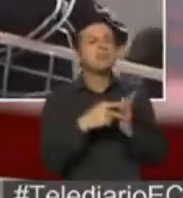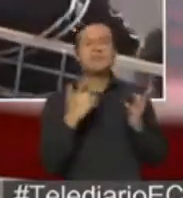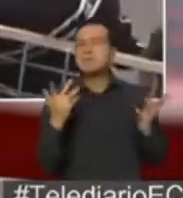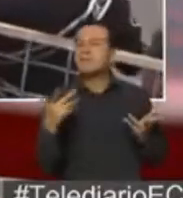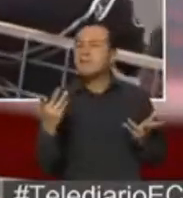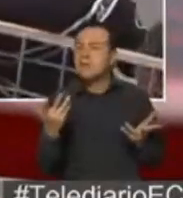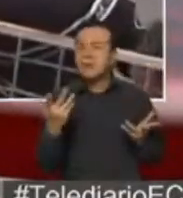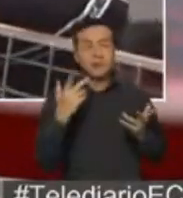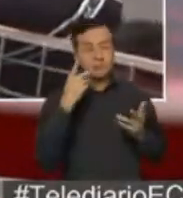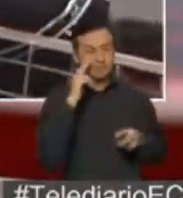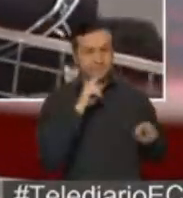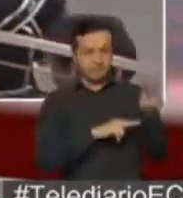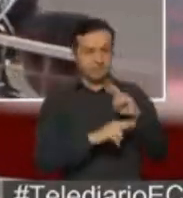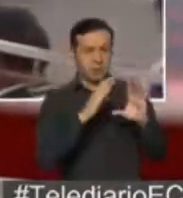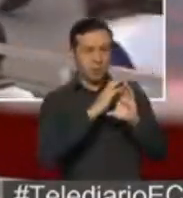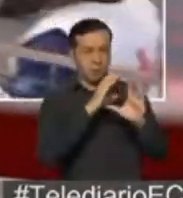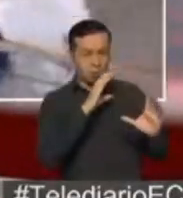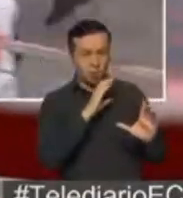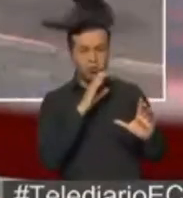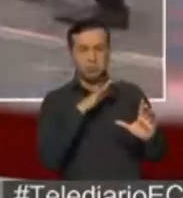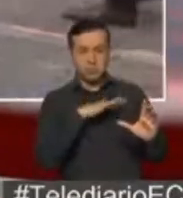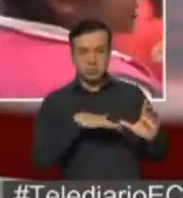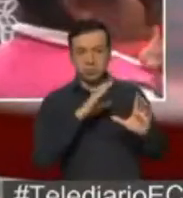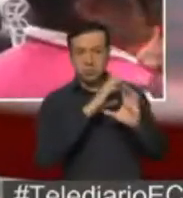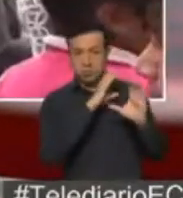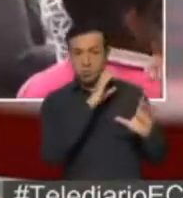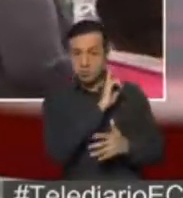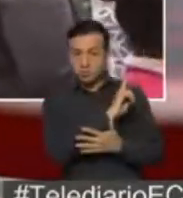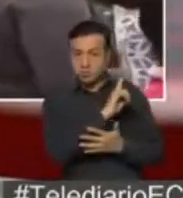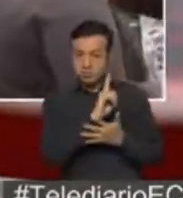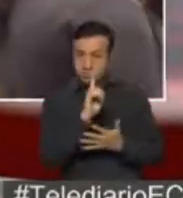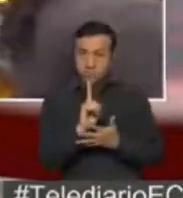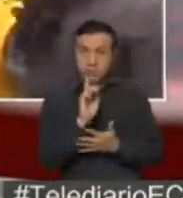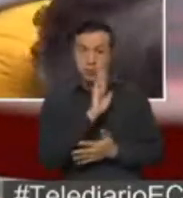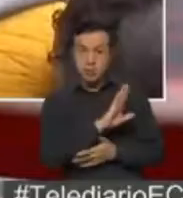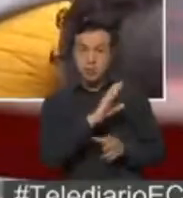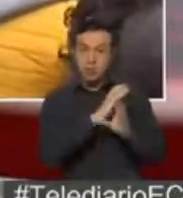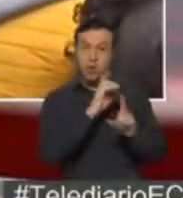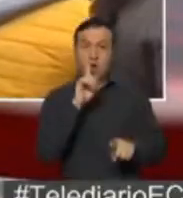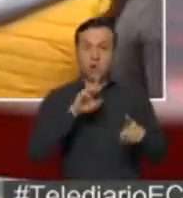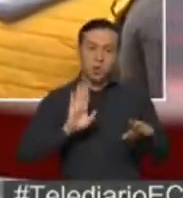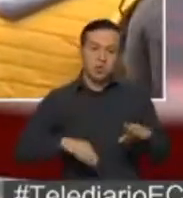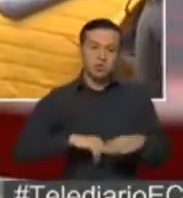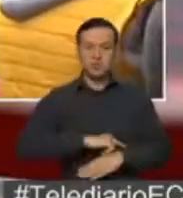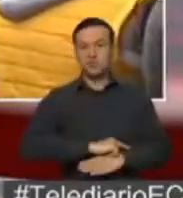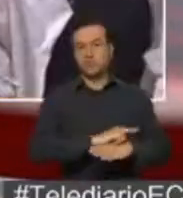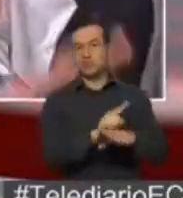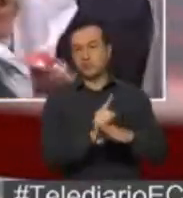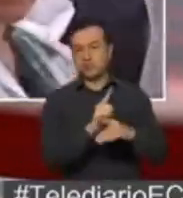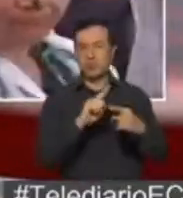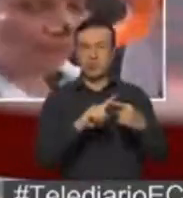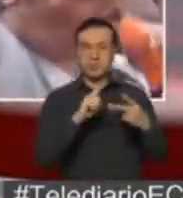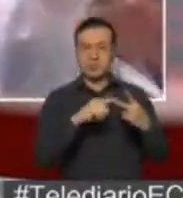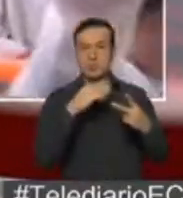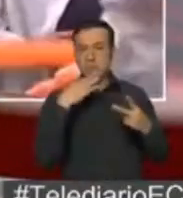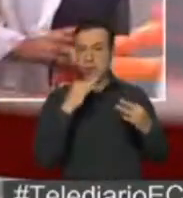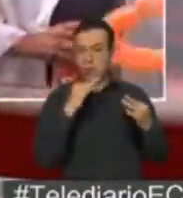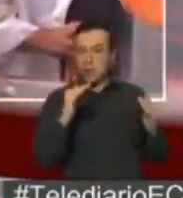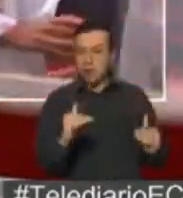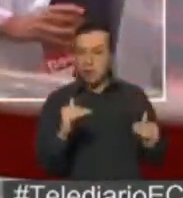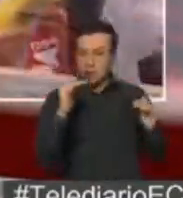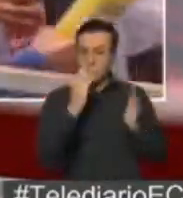el comportamiento de los buses de las diferentes operadoras, es decir, si tienen excesos de velocidad, mejoras en la calidad